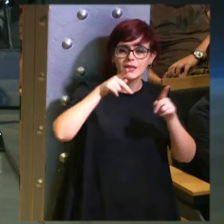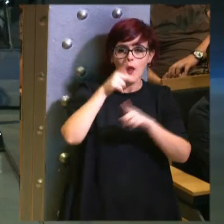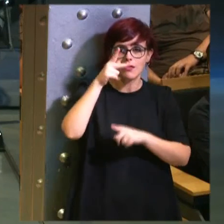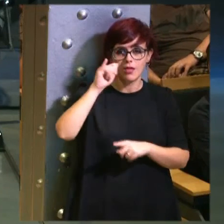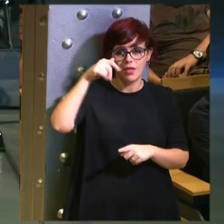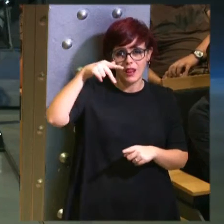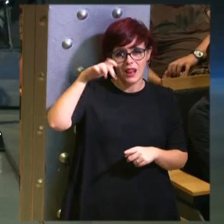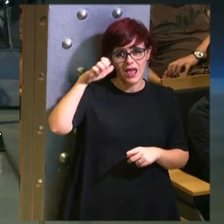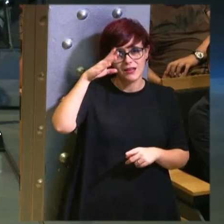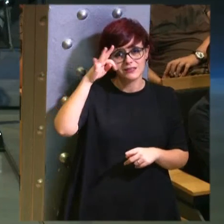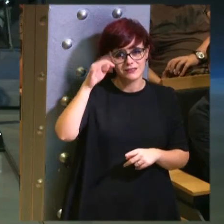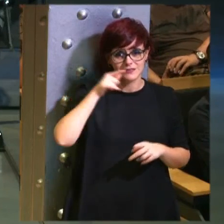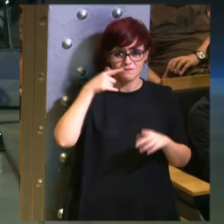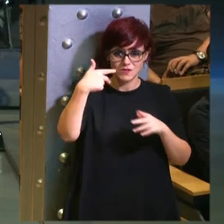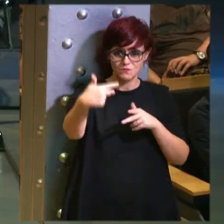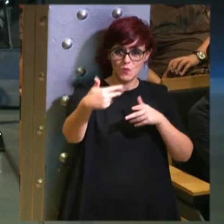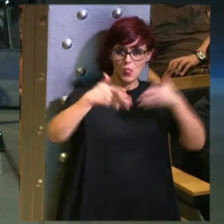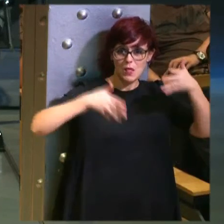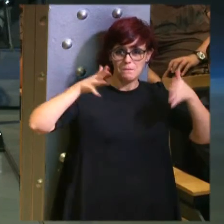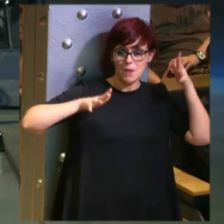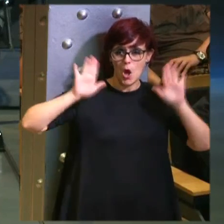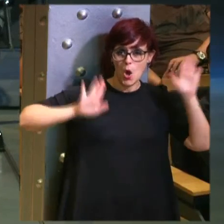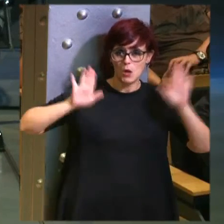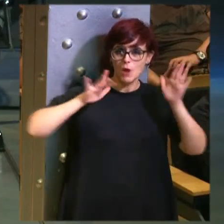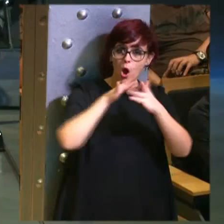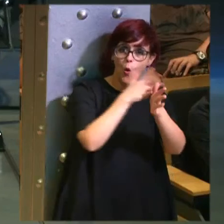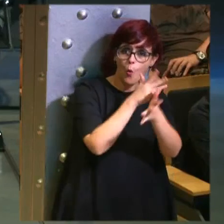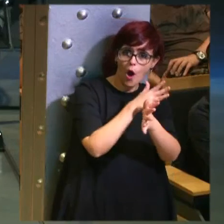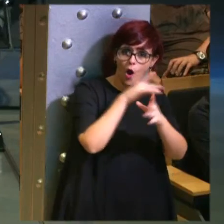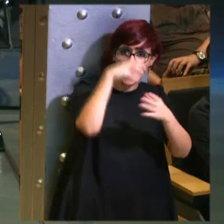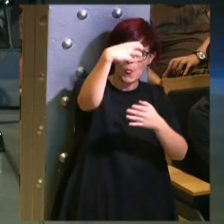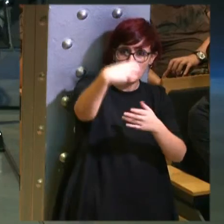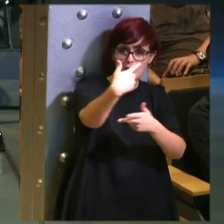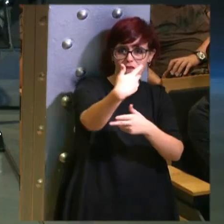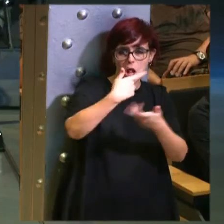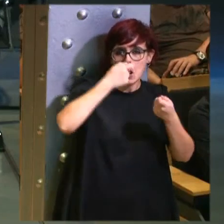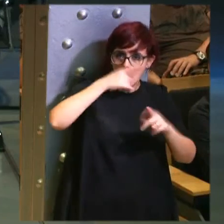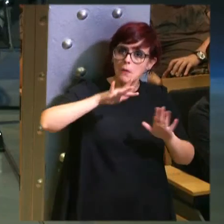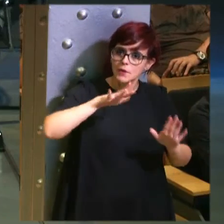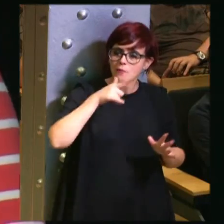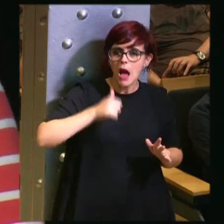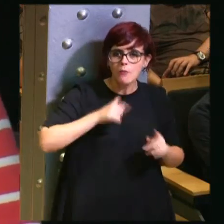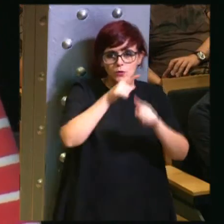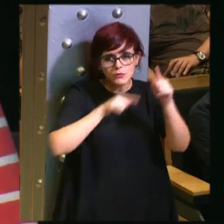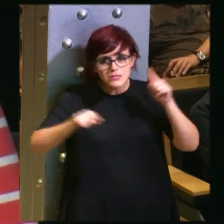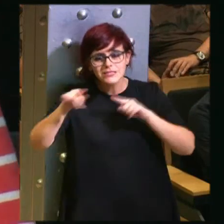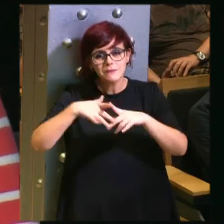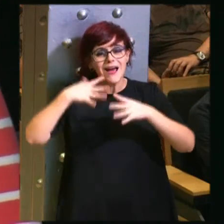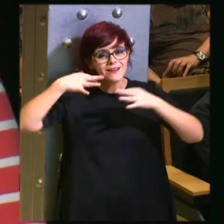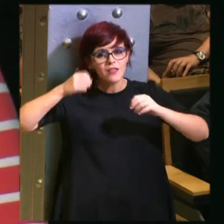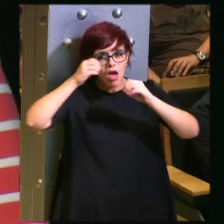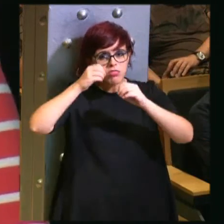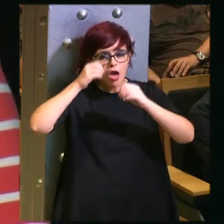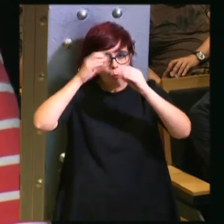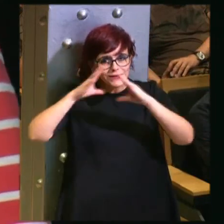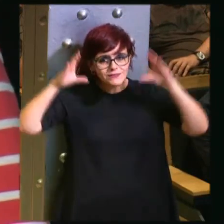bueno, como juego no se me dio del todo bien, pero era un dispositivo muy interesante, lo voy a hacer con realidad aumentada con